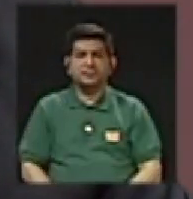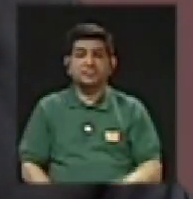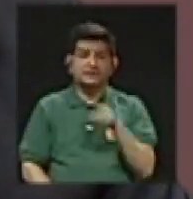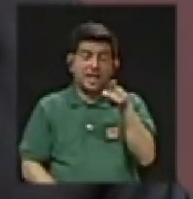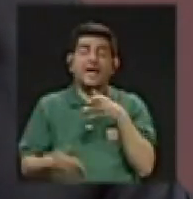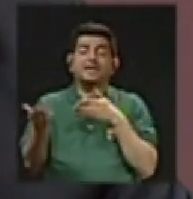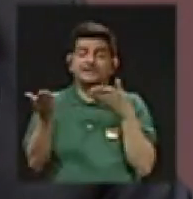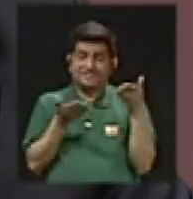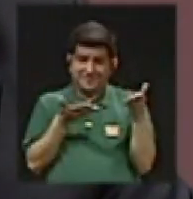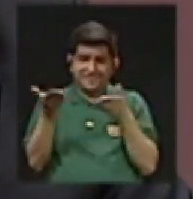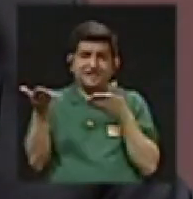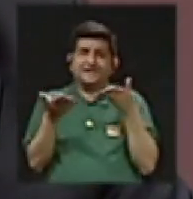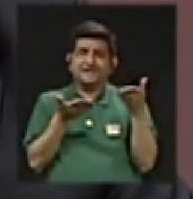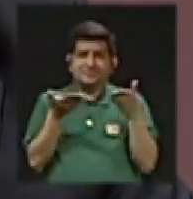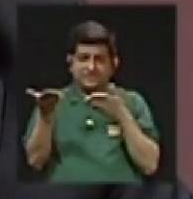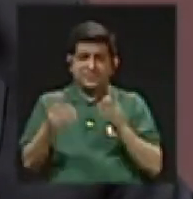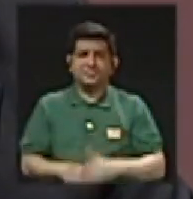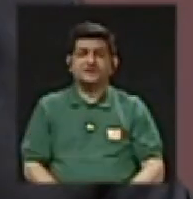servicios